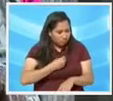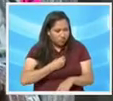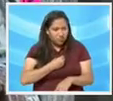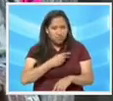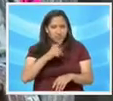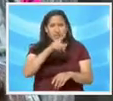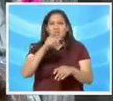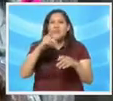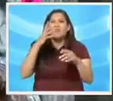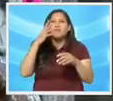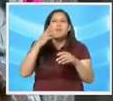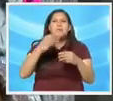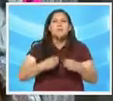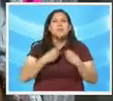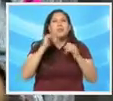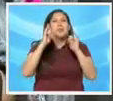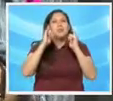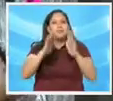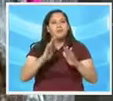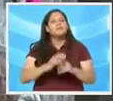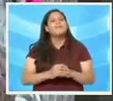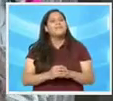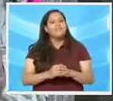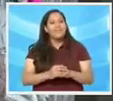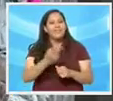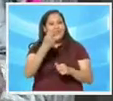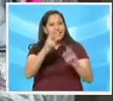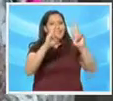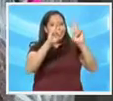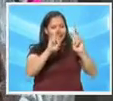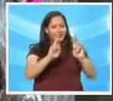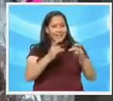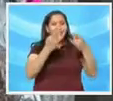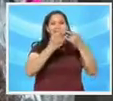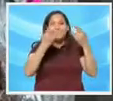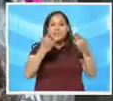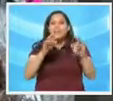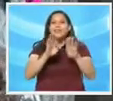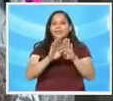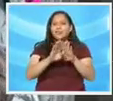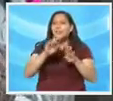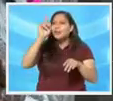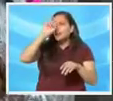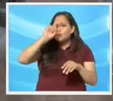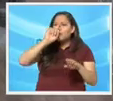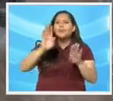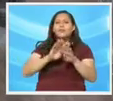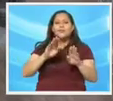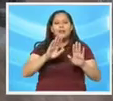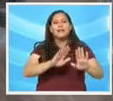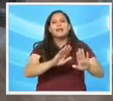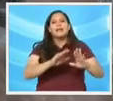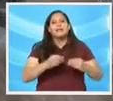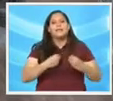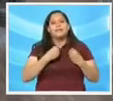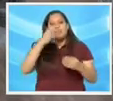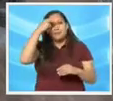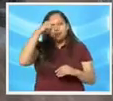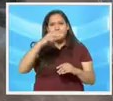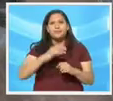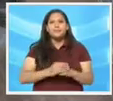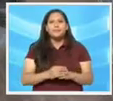hizo trampa. En ese tenor son todos los relatos de instrucciones para vivir en México. Son